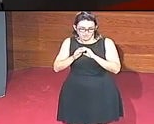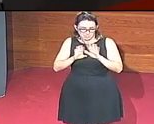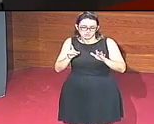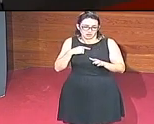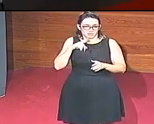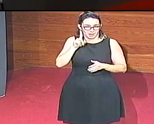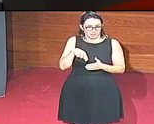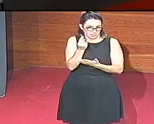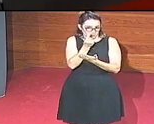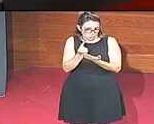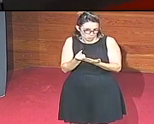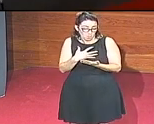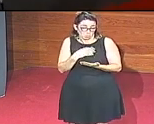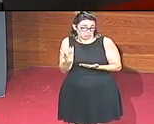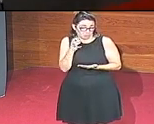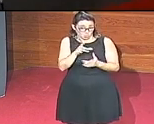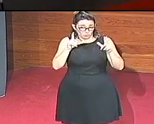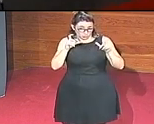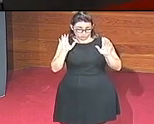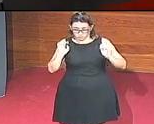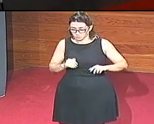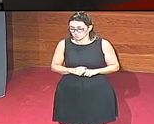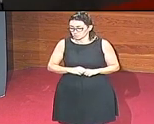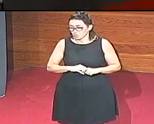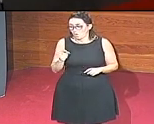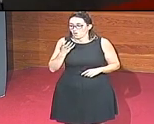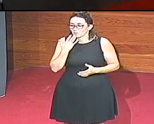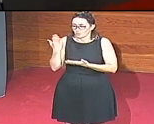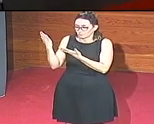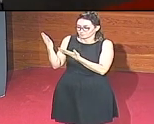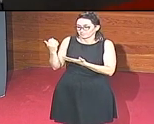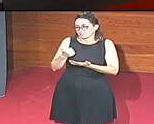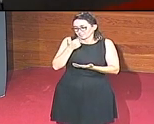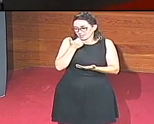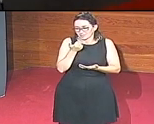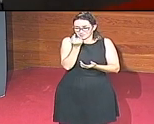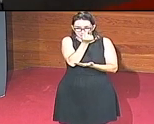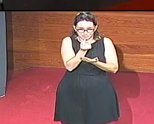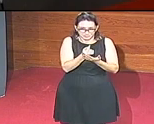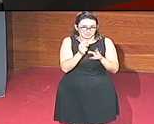han sido fotografías tranquilamente o más gráficos de animales